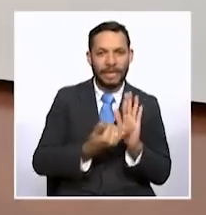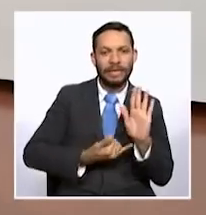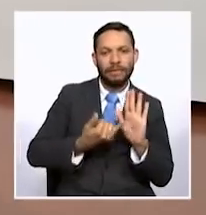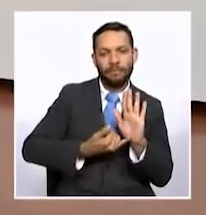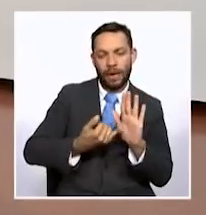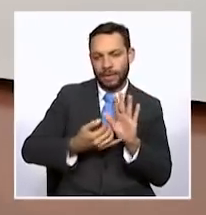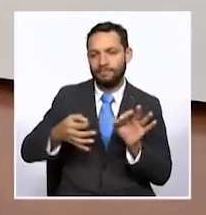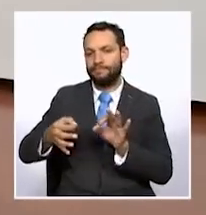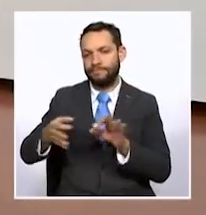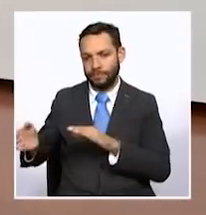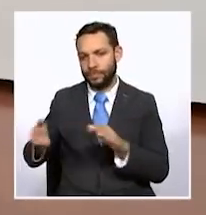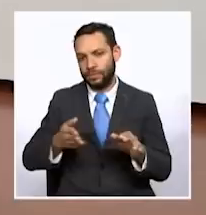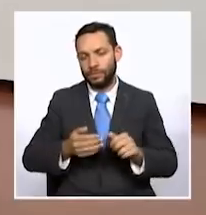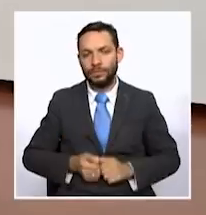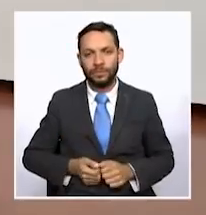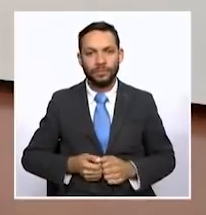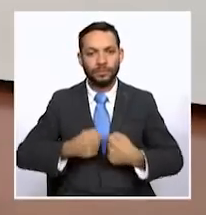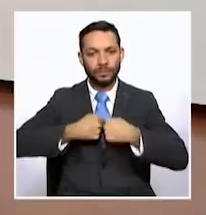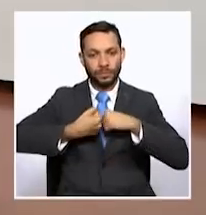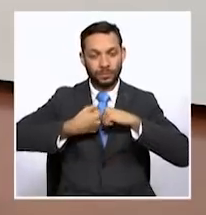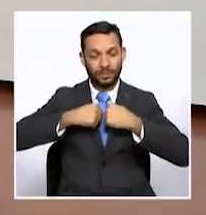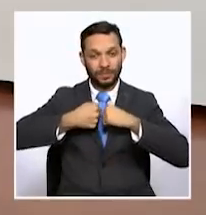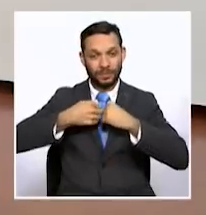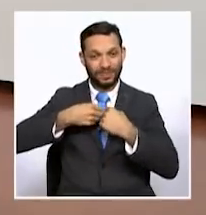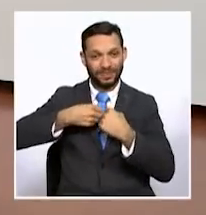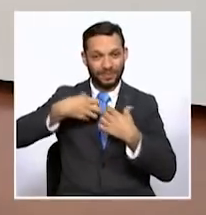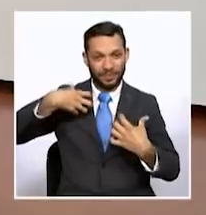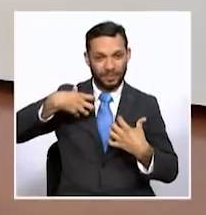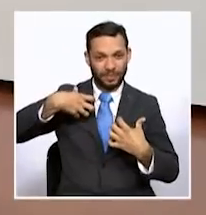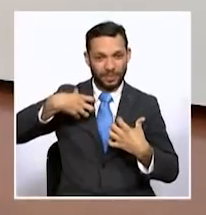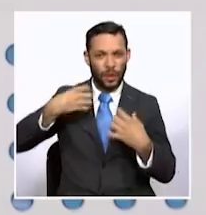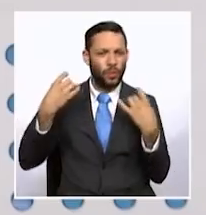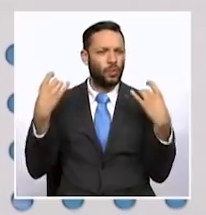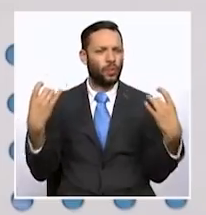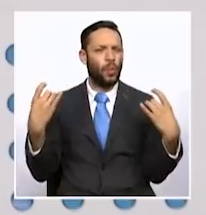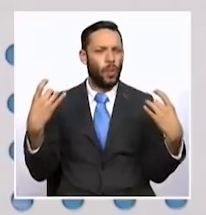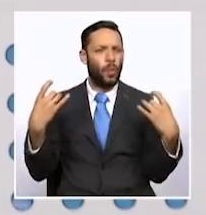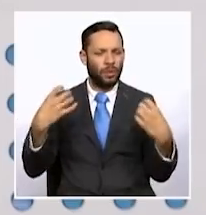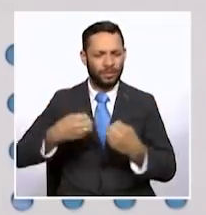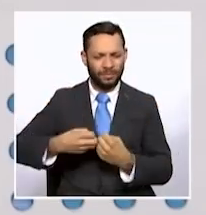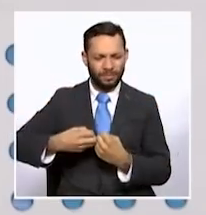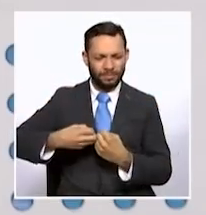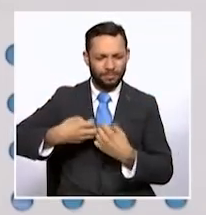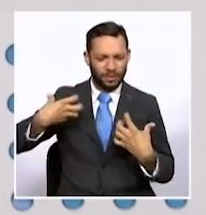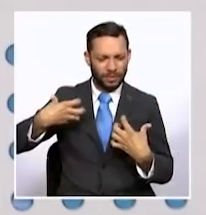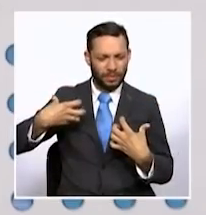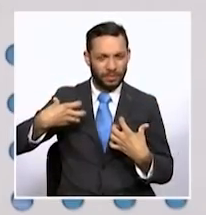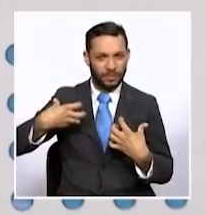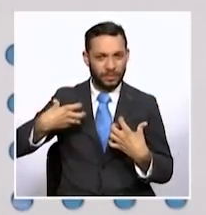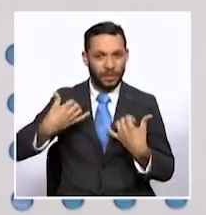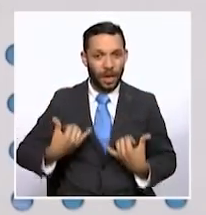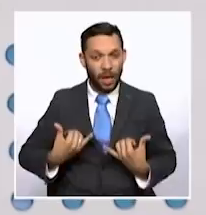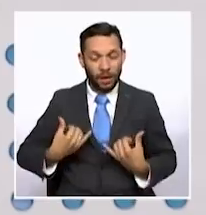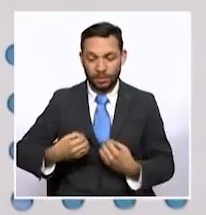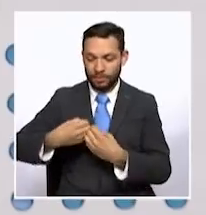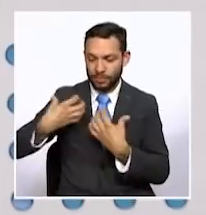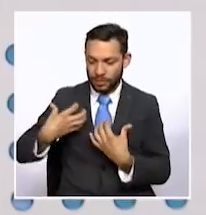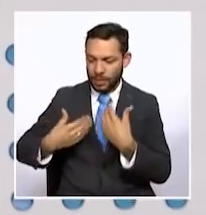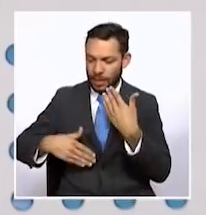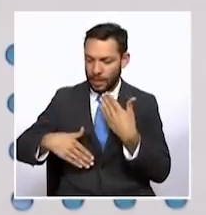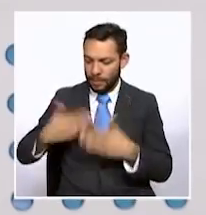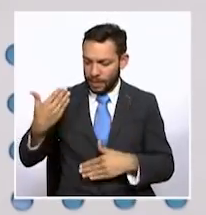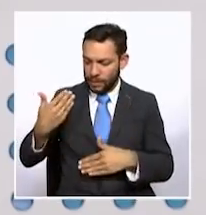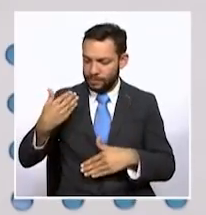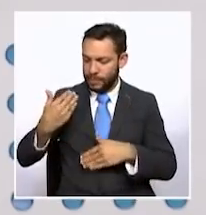artrosis realmente sí genera un edema o una inflamación a nivel articular y en estos pacientes, ¿qué pasa? Cuando tienen una artrosis empiezan a cambiar